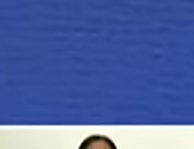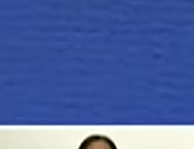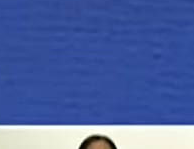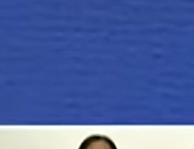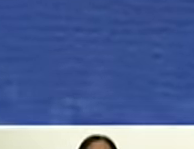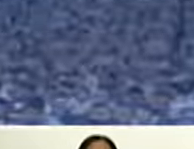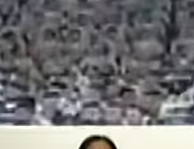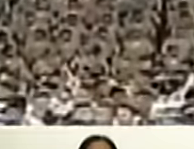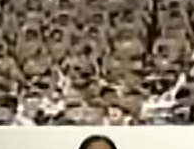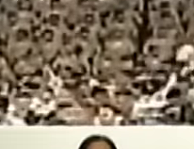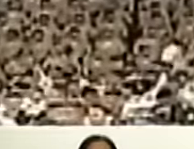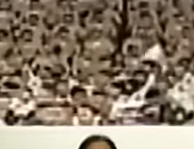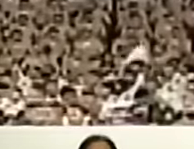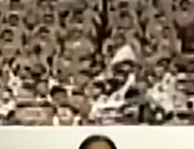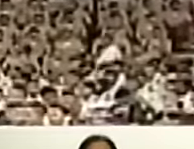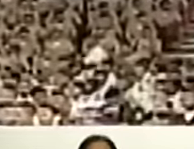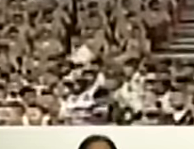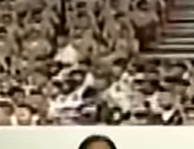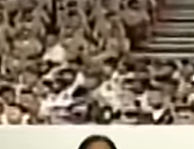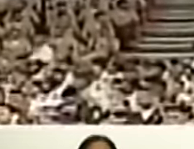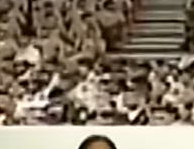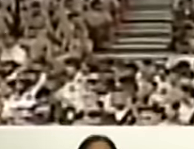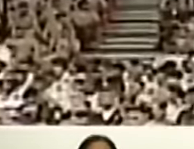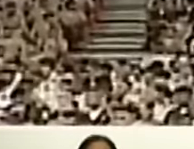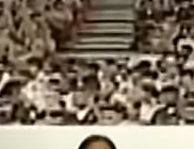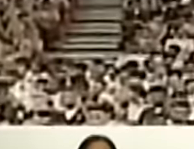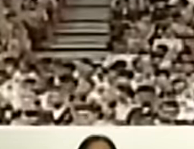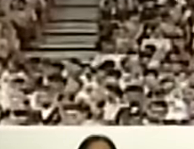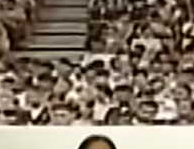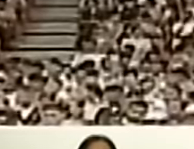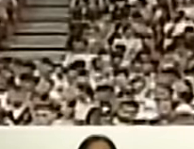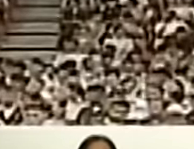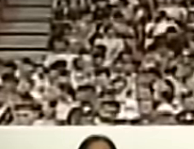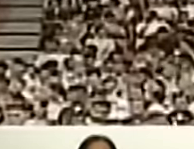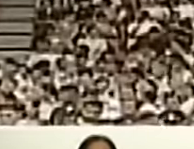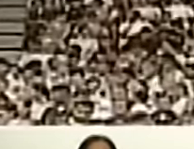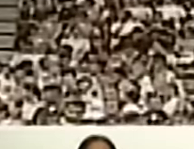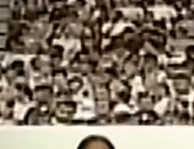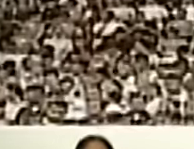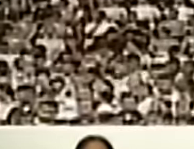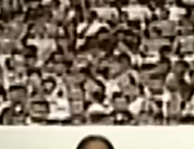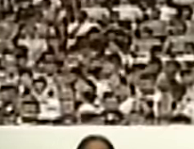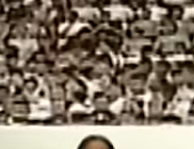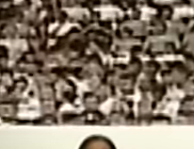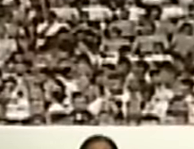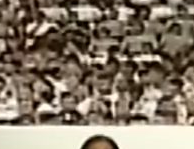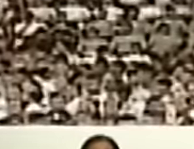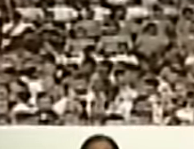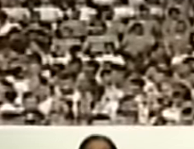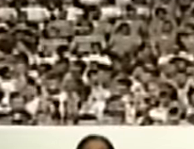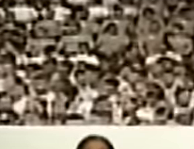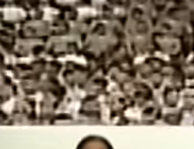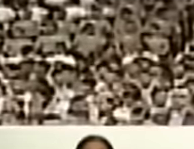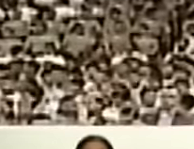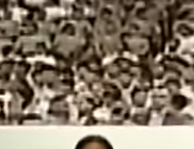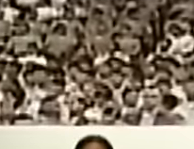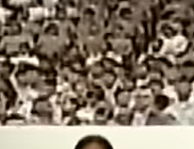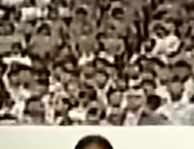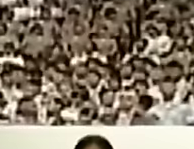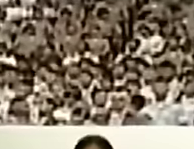para entonces, ante los avances groseros, la